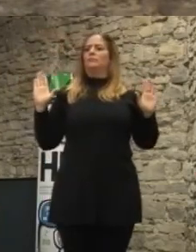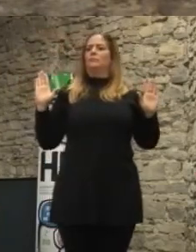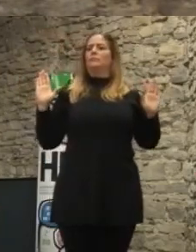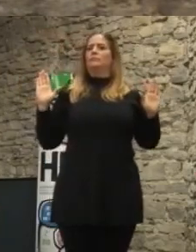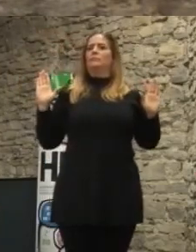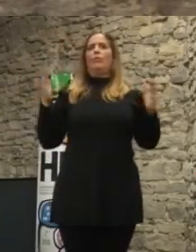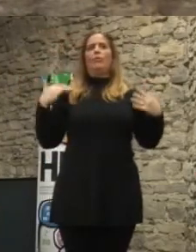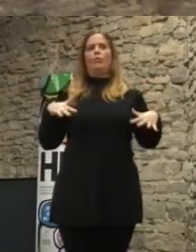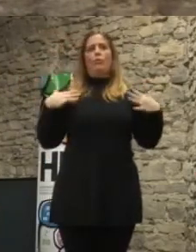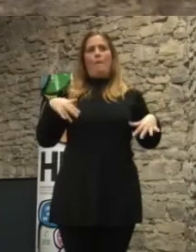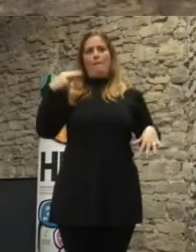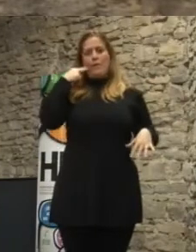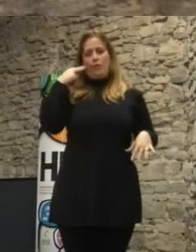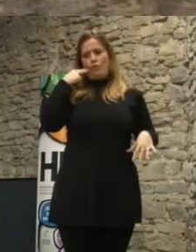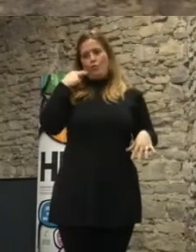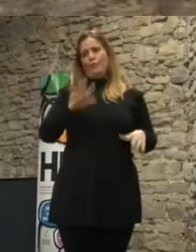Me da miedo.